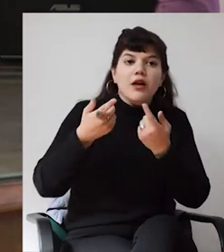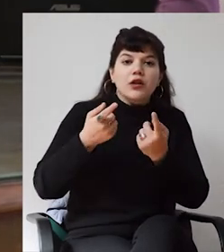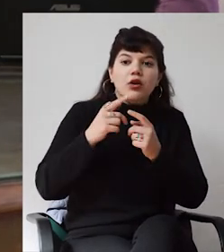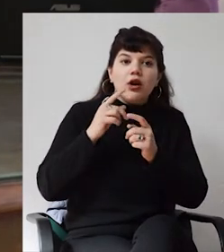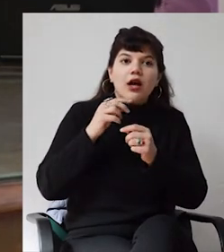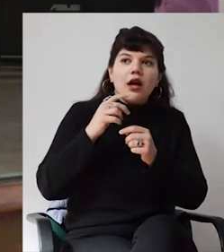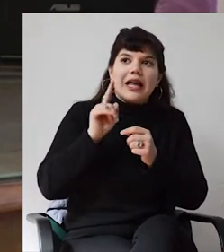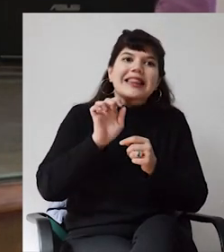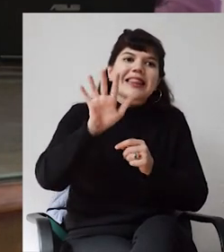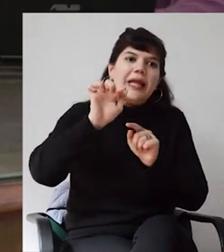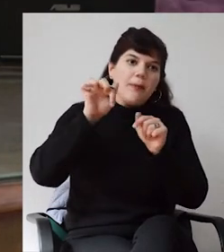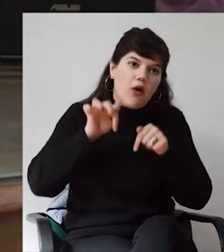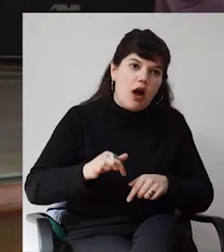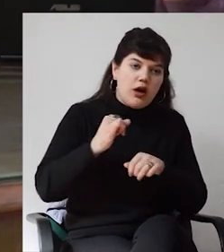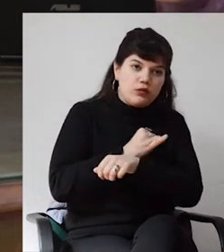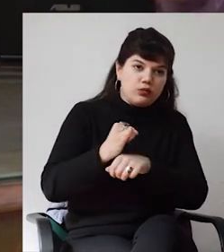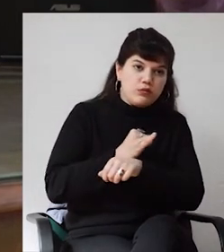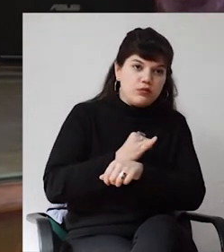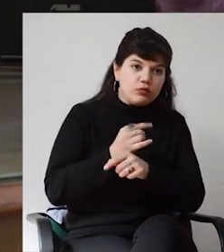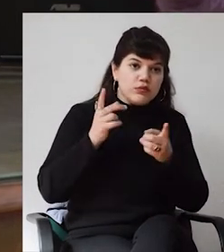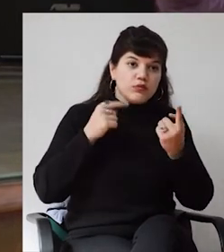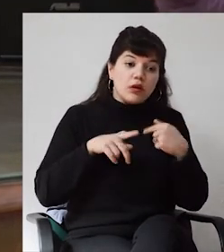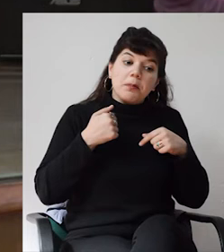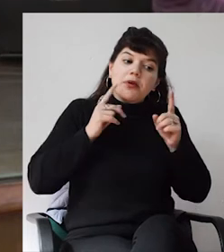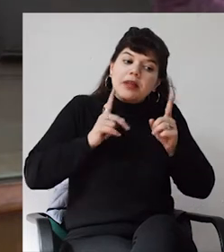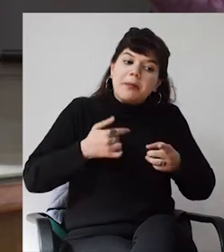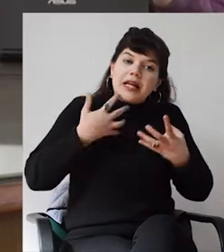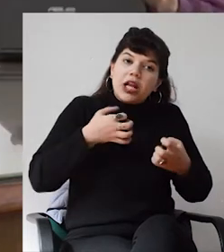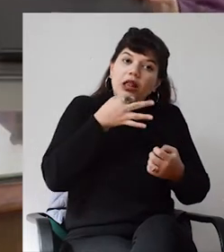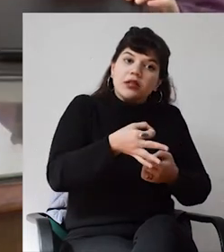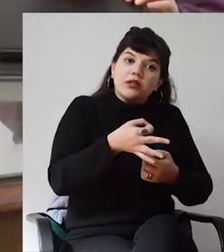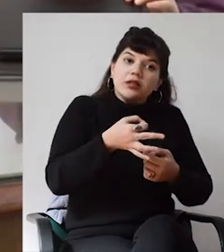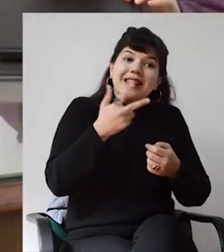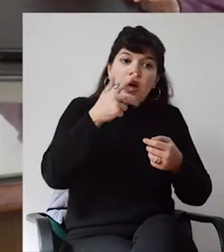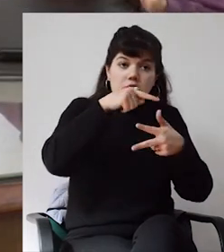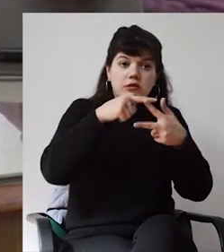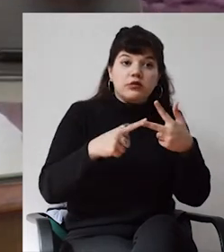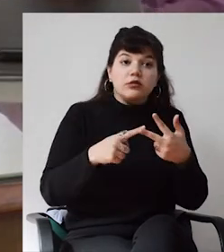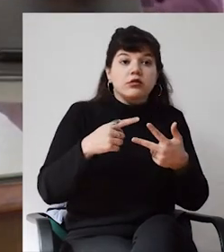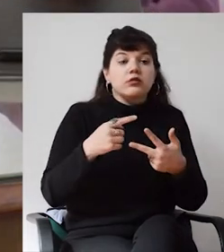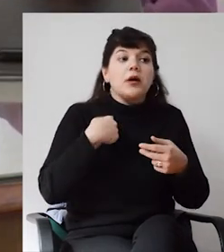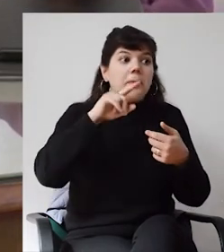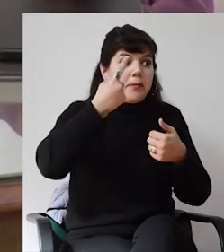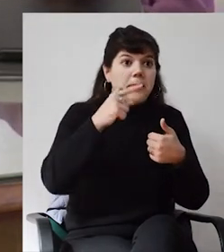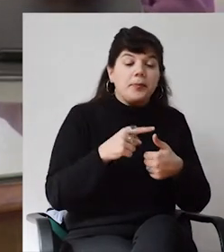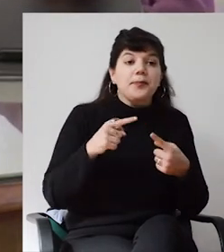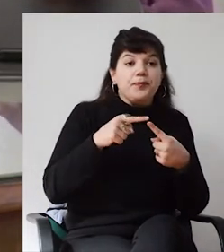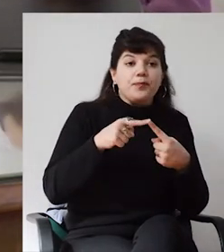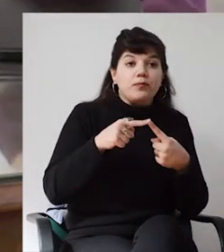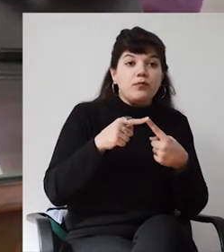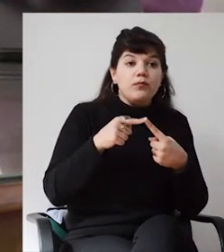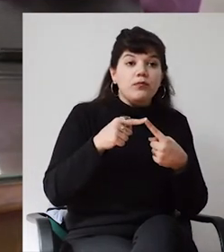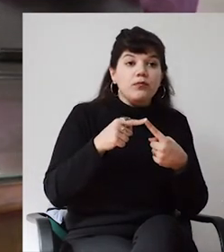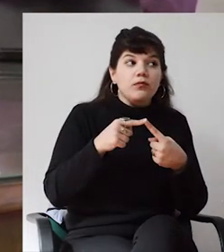la propia marca, la propia singularidad del ICEF. Pero además quiero decir directamente sobre esta pregunta tres cosas. En primer